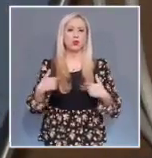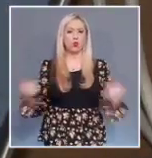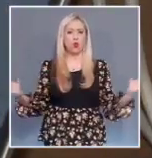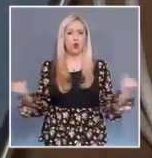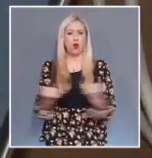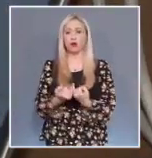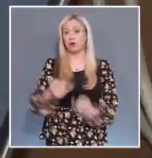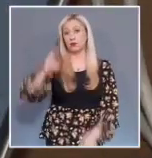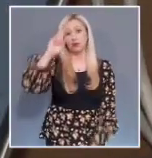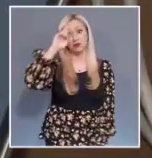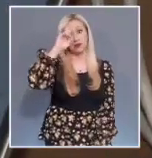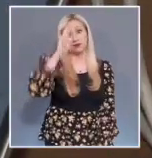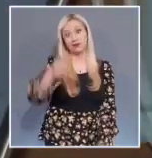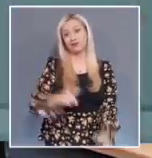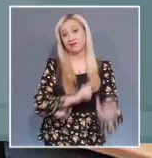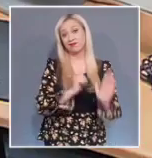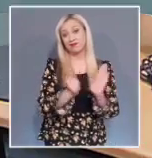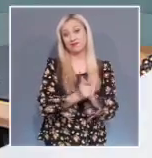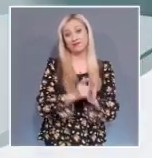por la ley.